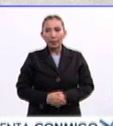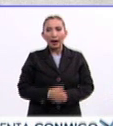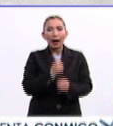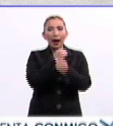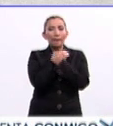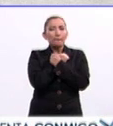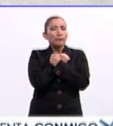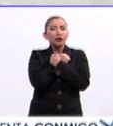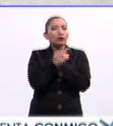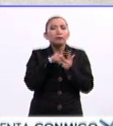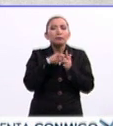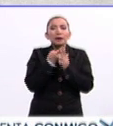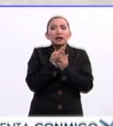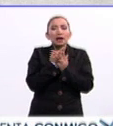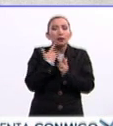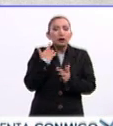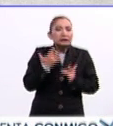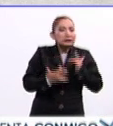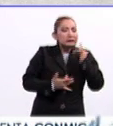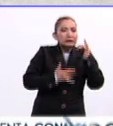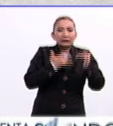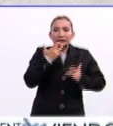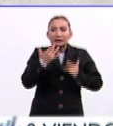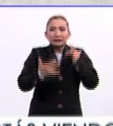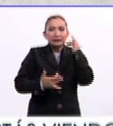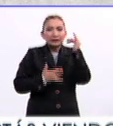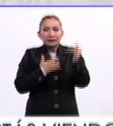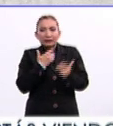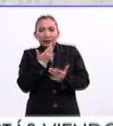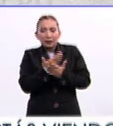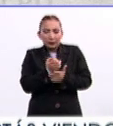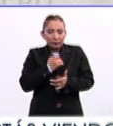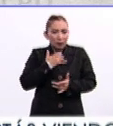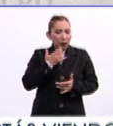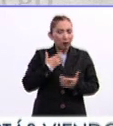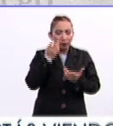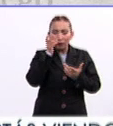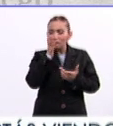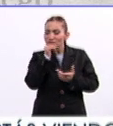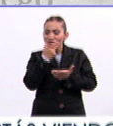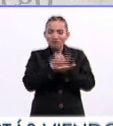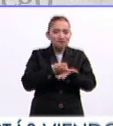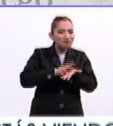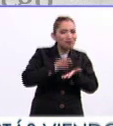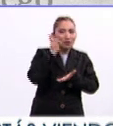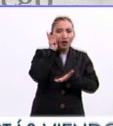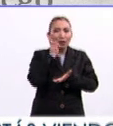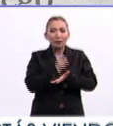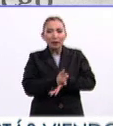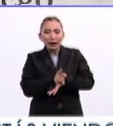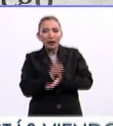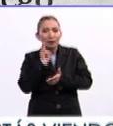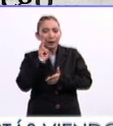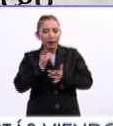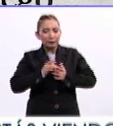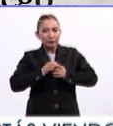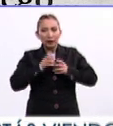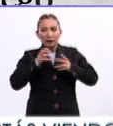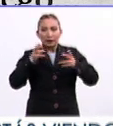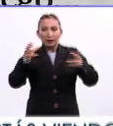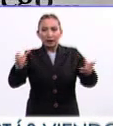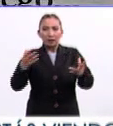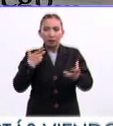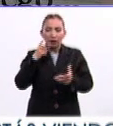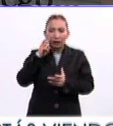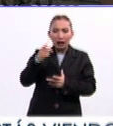por desasosiego, solicitud, ardores y desvelos. Crece con riesgos, lances y recelo, susténtase